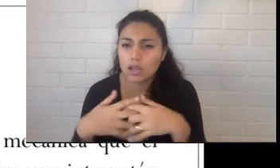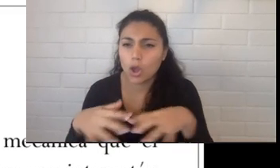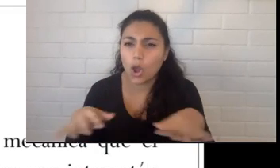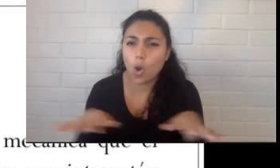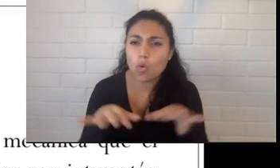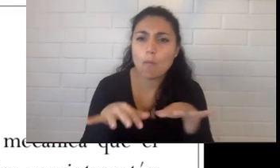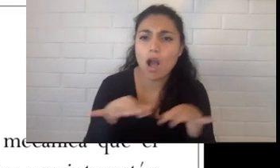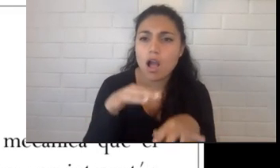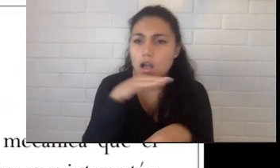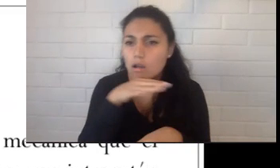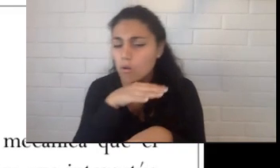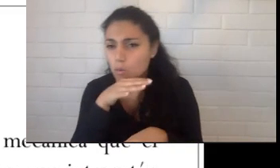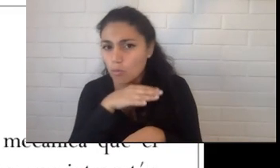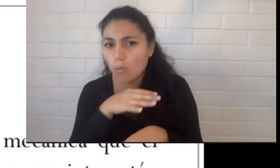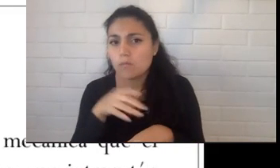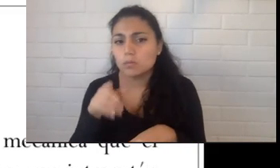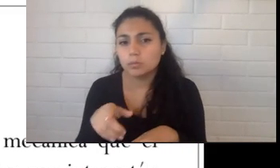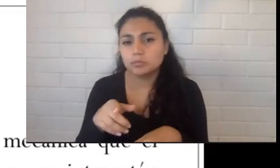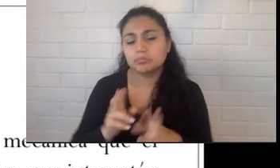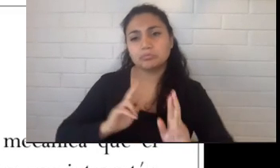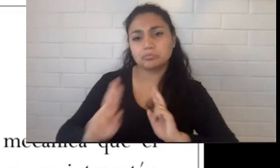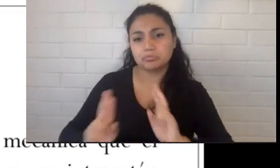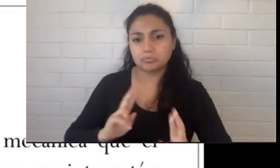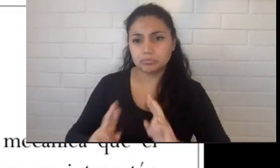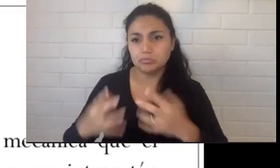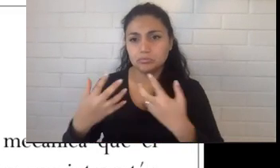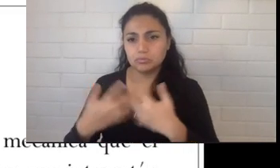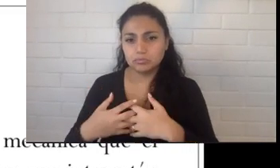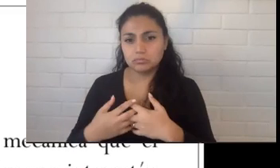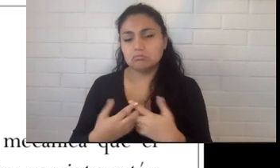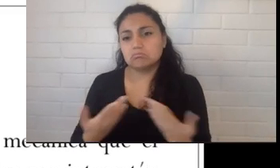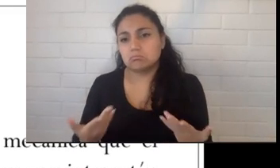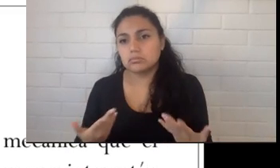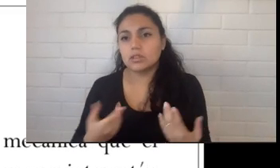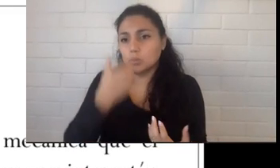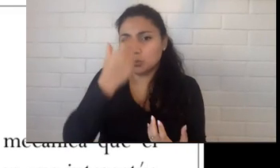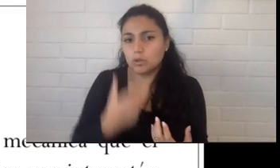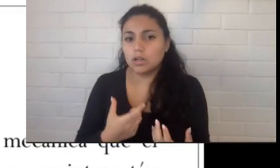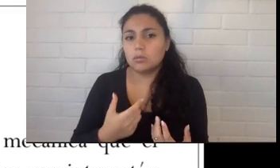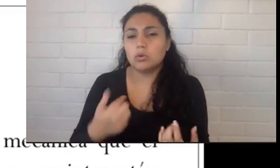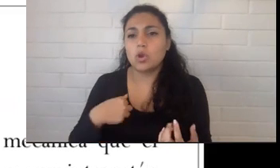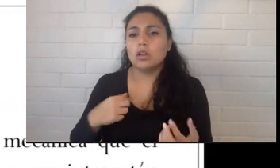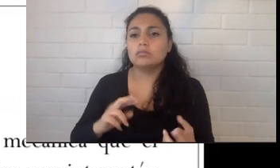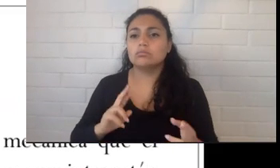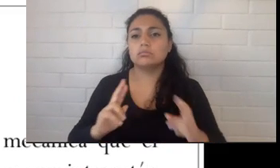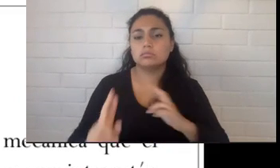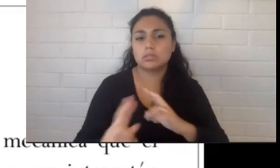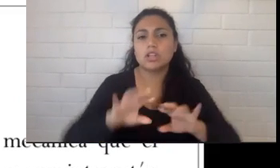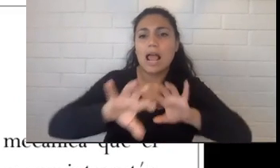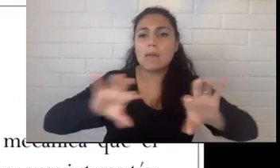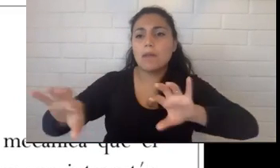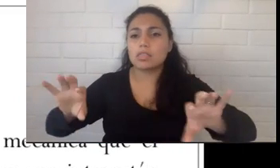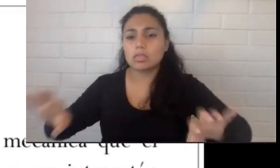analiza principalmente la relación mecánica del cuerpo humano mientras sostiene algún tipo de interacción con